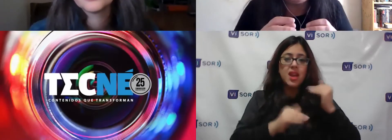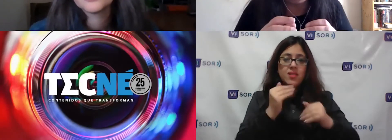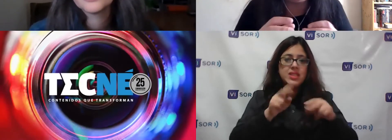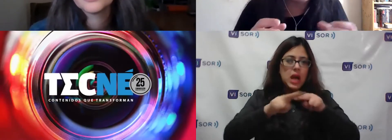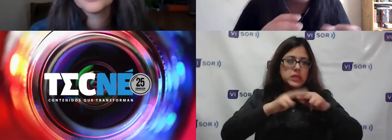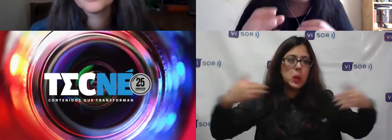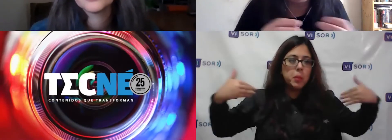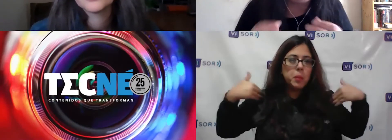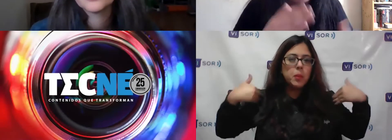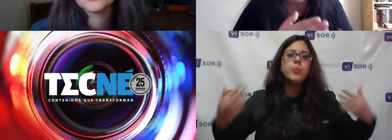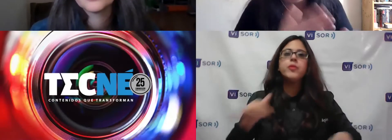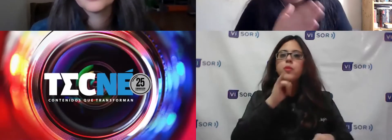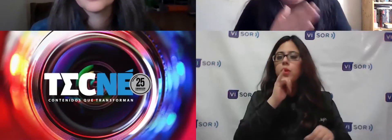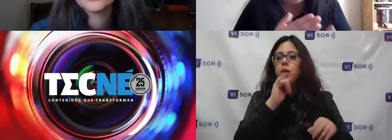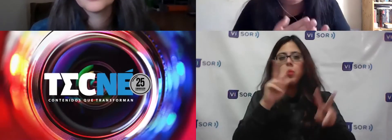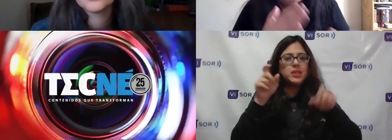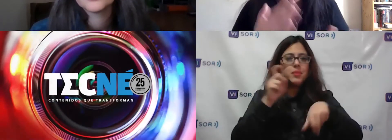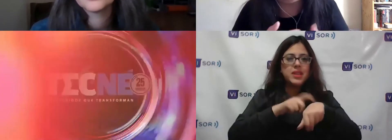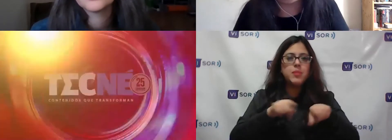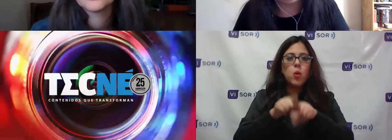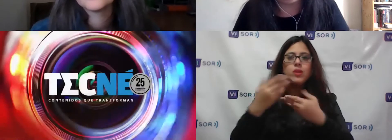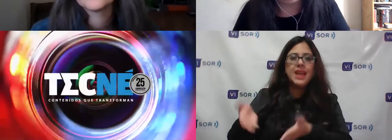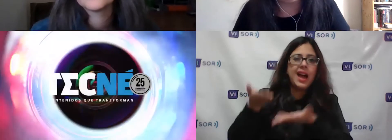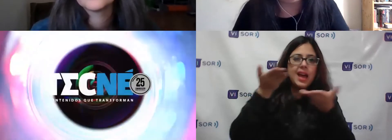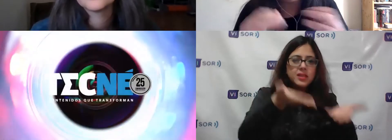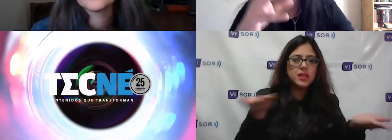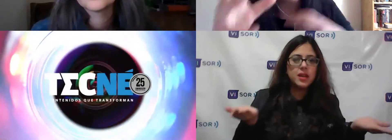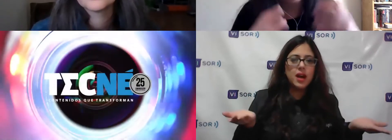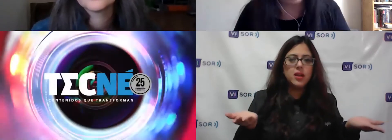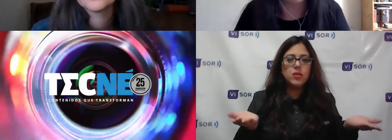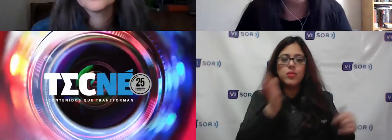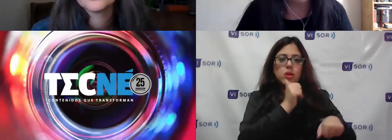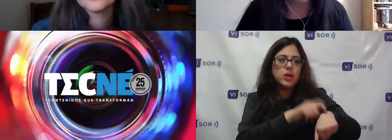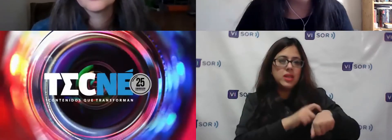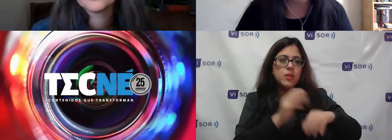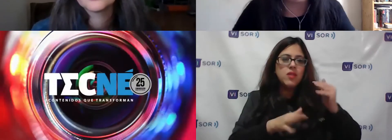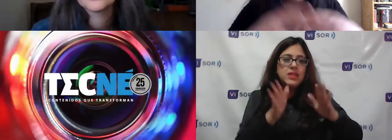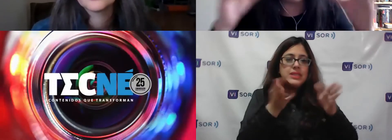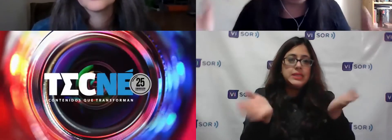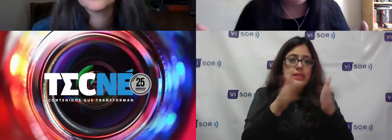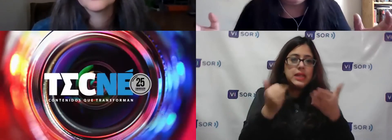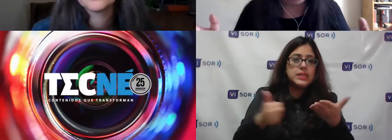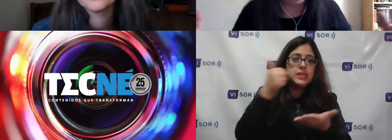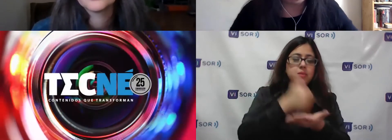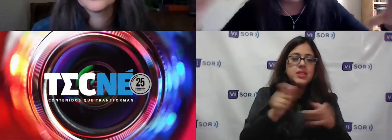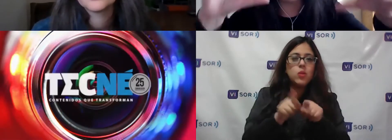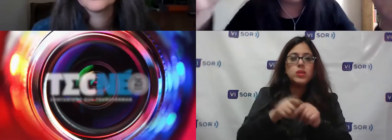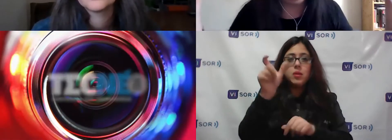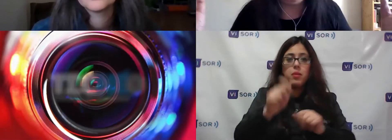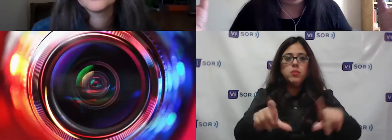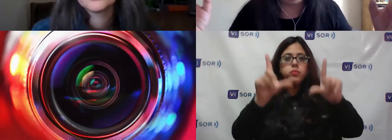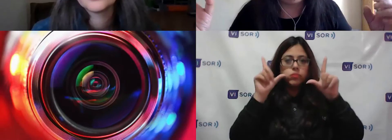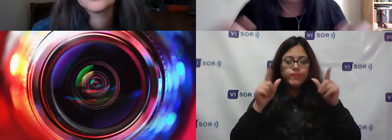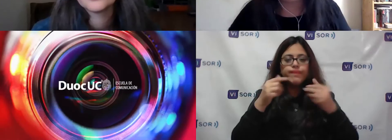y no sé por razones de tiempo tiene que entregarlo castellón hay muchos avances cierra el semestre y se te cayó el personaje pero te quedaste con una